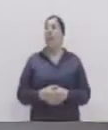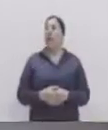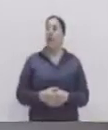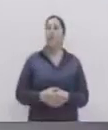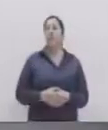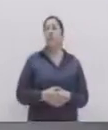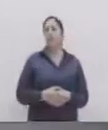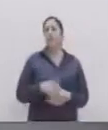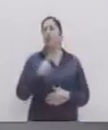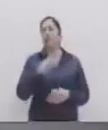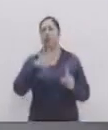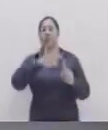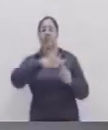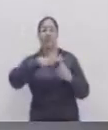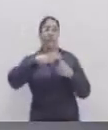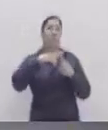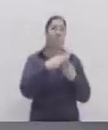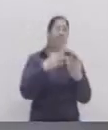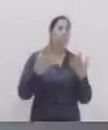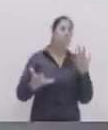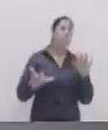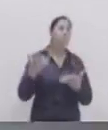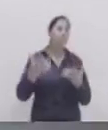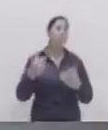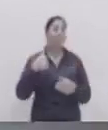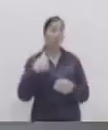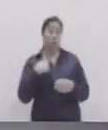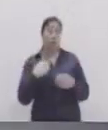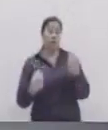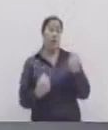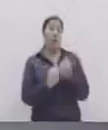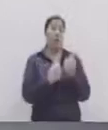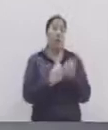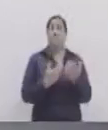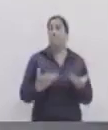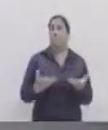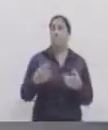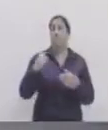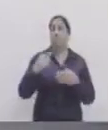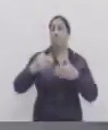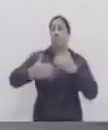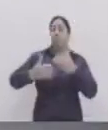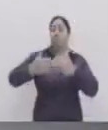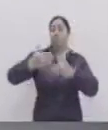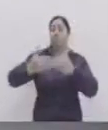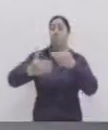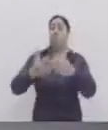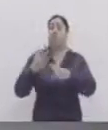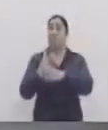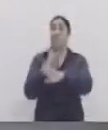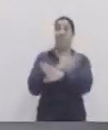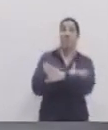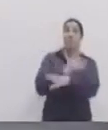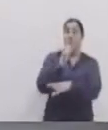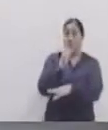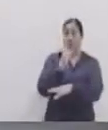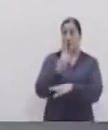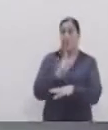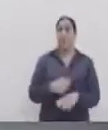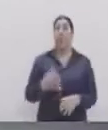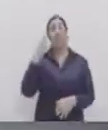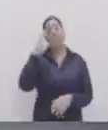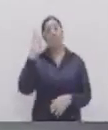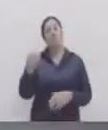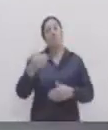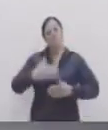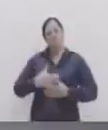hablamos de esa situación donde uno va a brindarle apoyo a alguien, pues eso lleva un proceso previo, ¿verdad? Donde pues